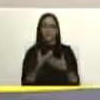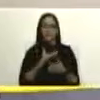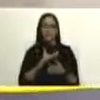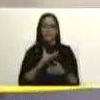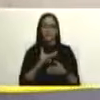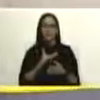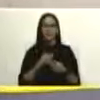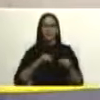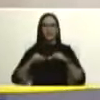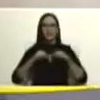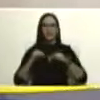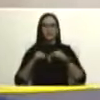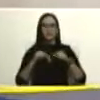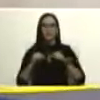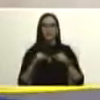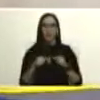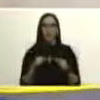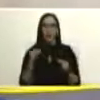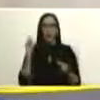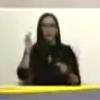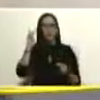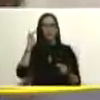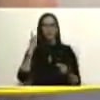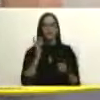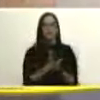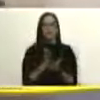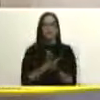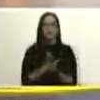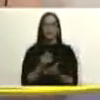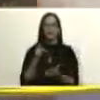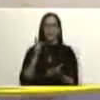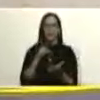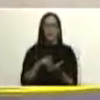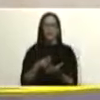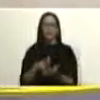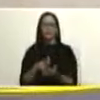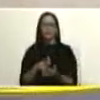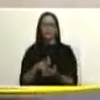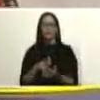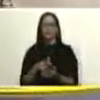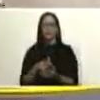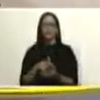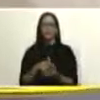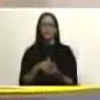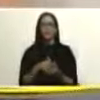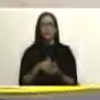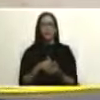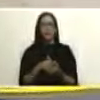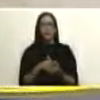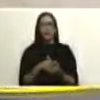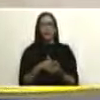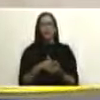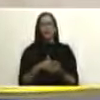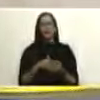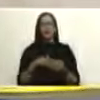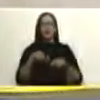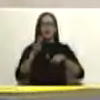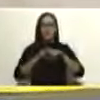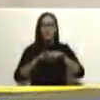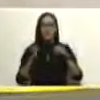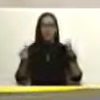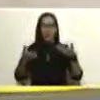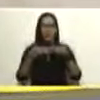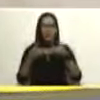directora, a los profesores que estuvieron siempre con nosotros aquí. Nos encerramos 3 meses aquí con el equipo que usted mandó, la